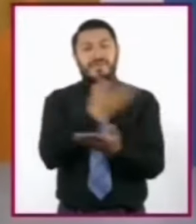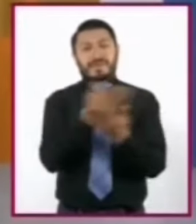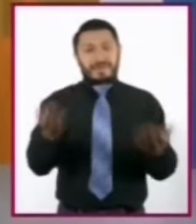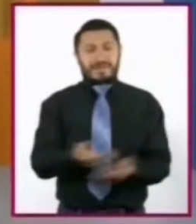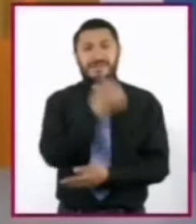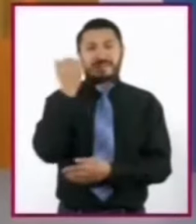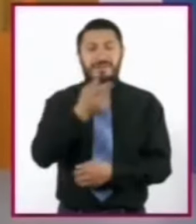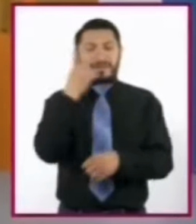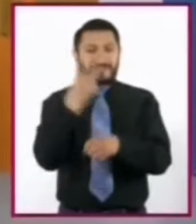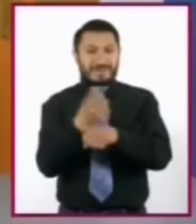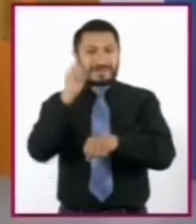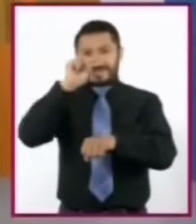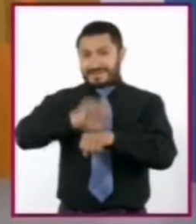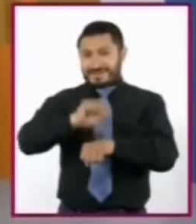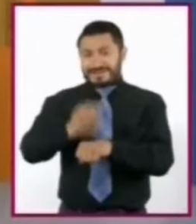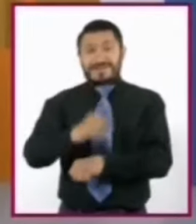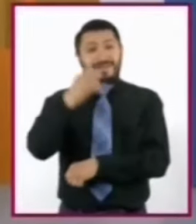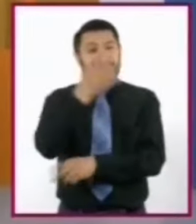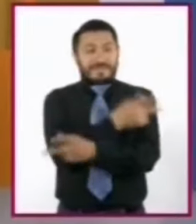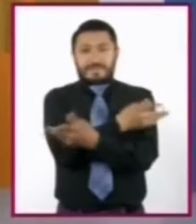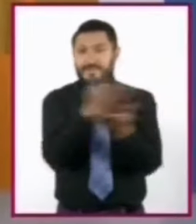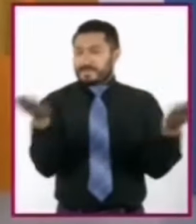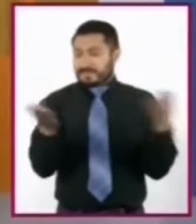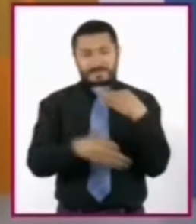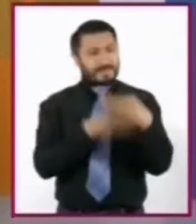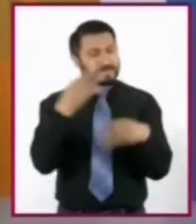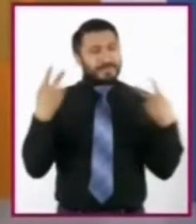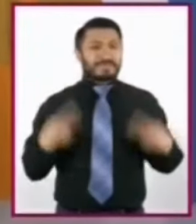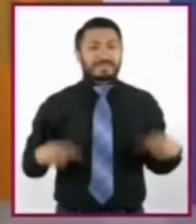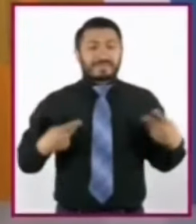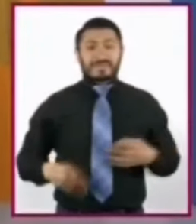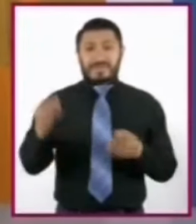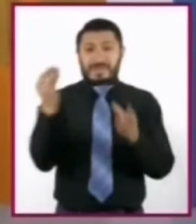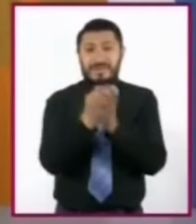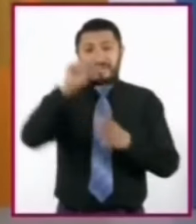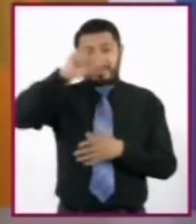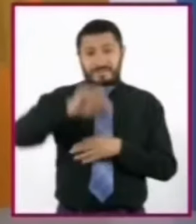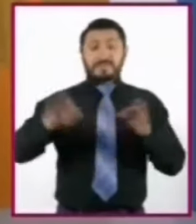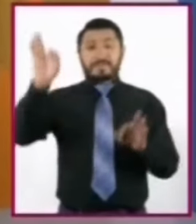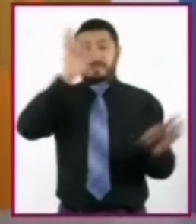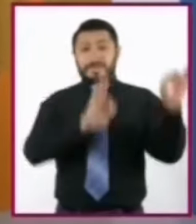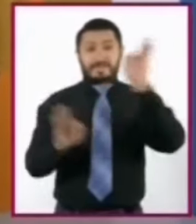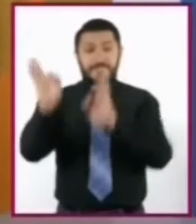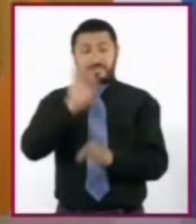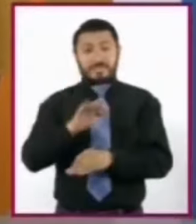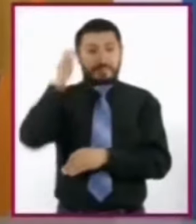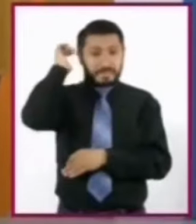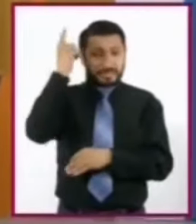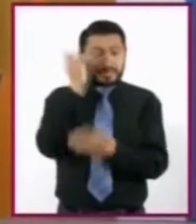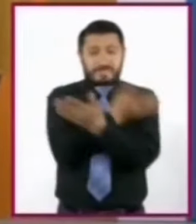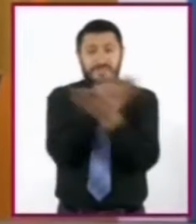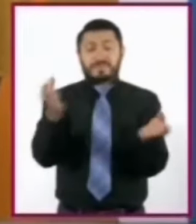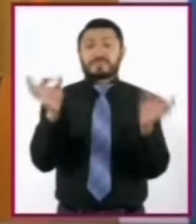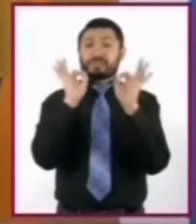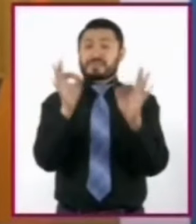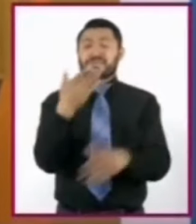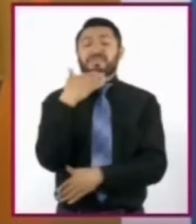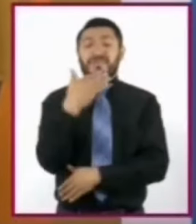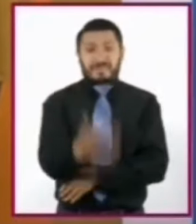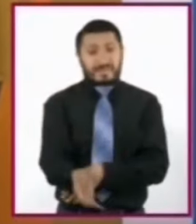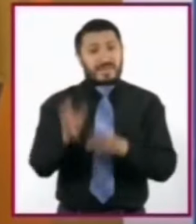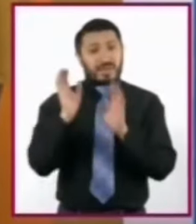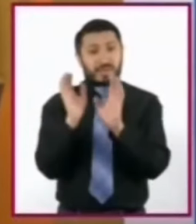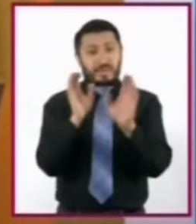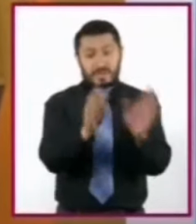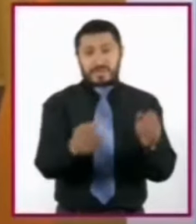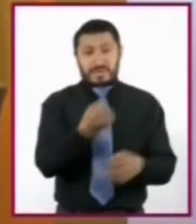de secundaria y público en general a esta sesión de física. Esperando que se encuentren muy bien y que sigan cuidando